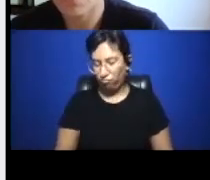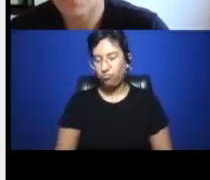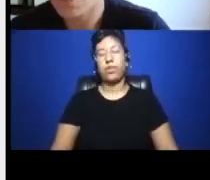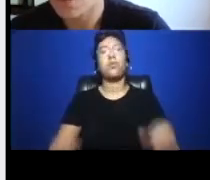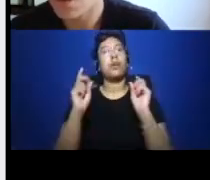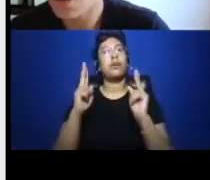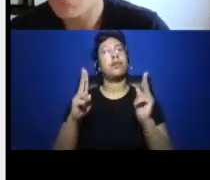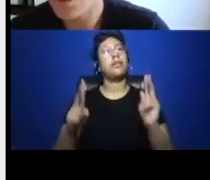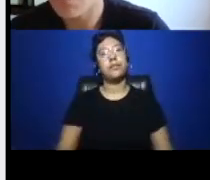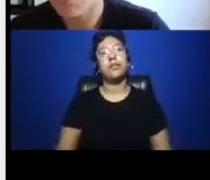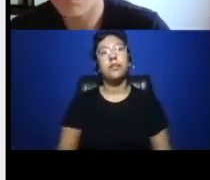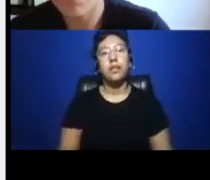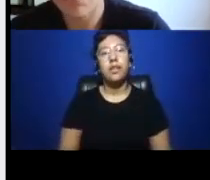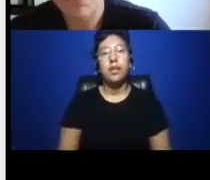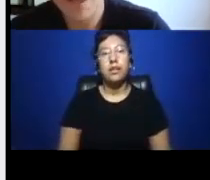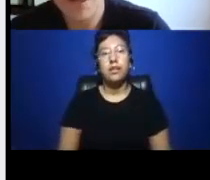Okay.